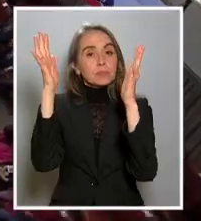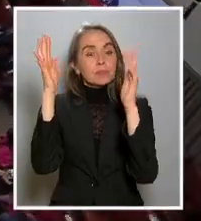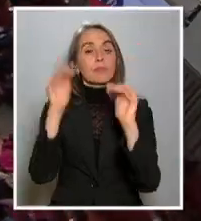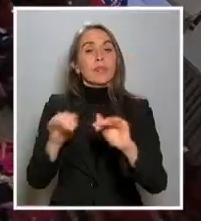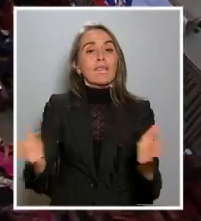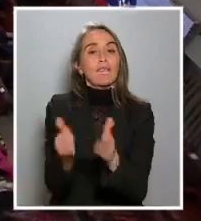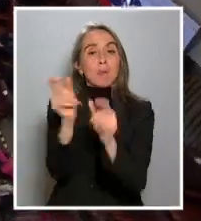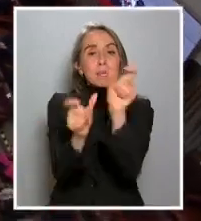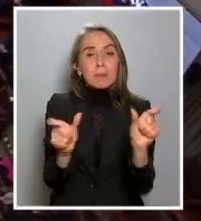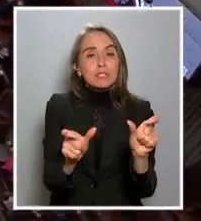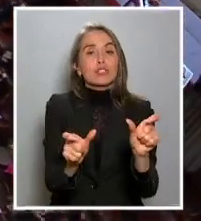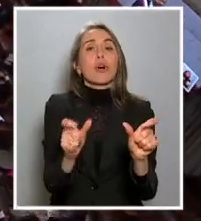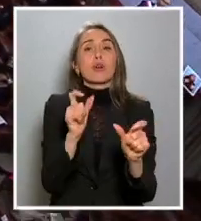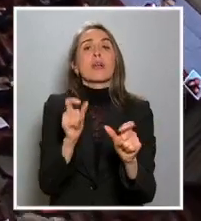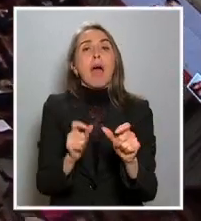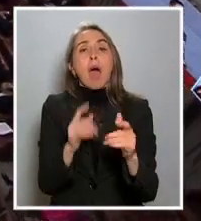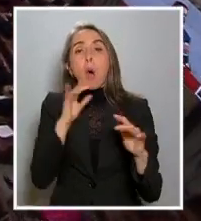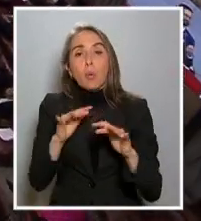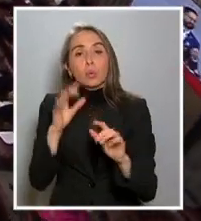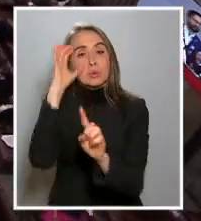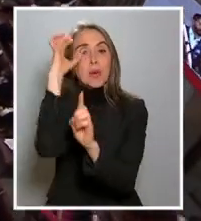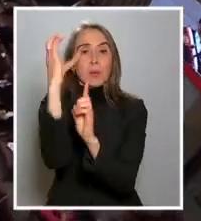fomentamos la cultura, pero además